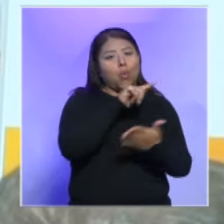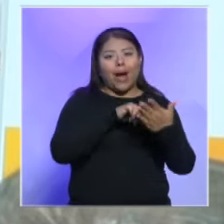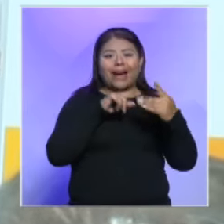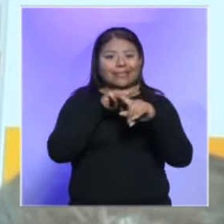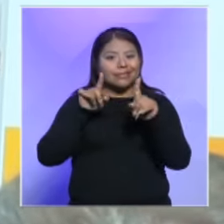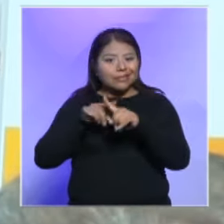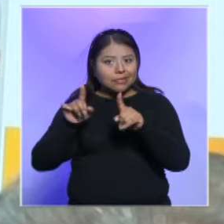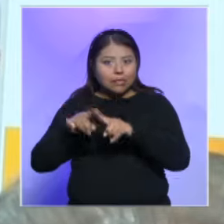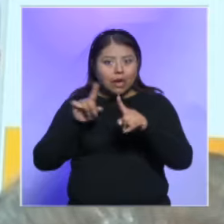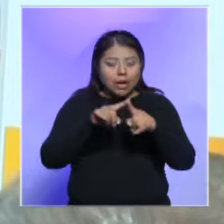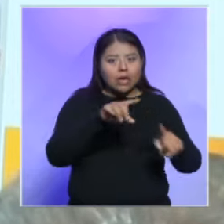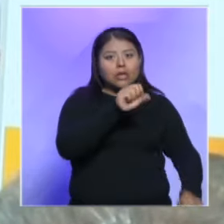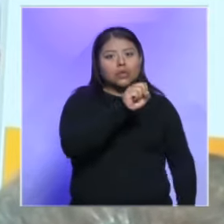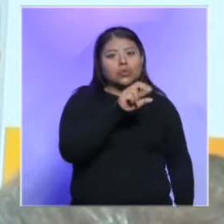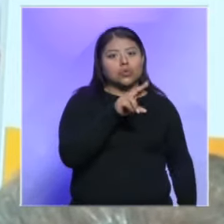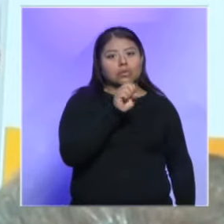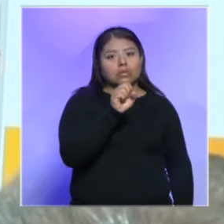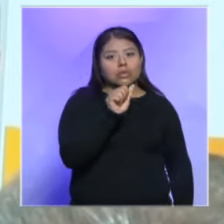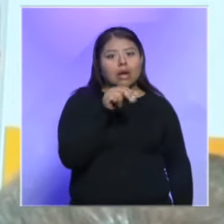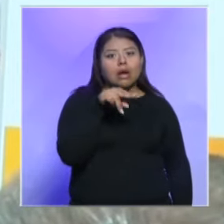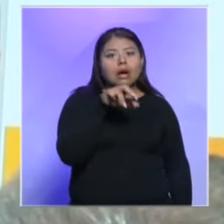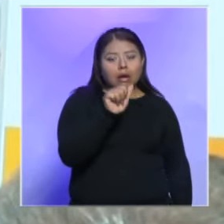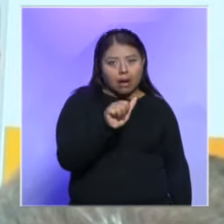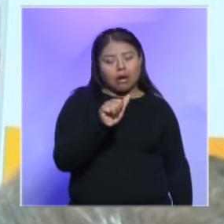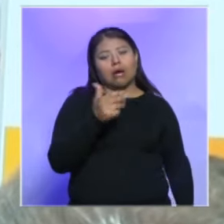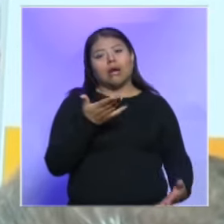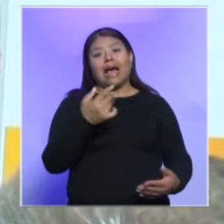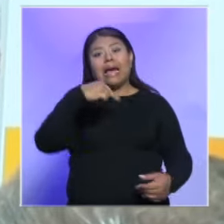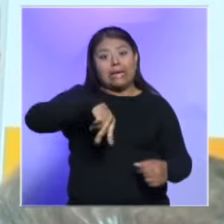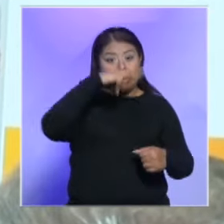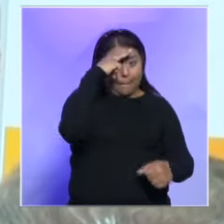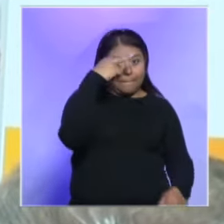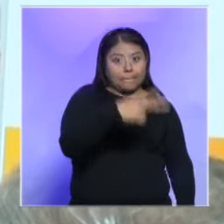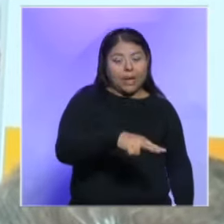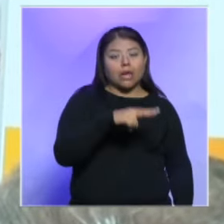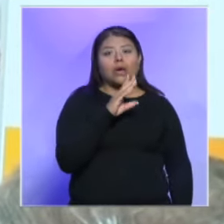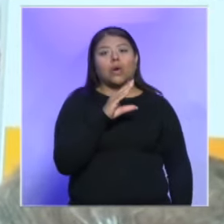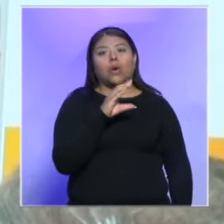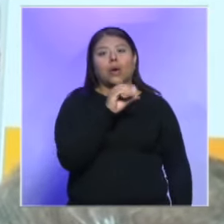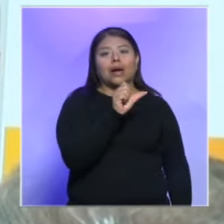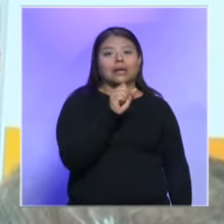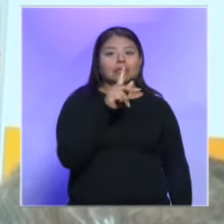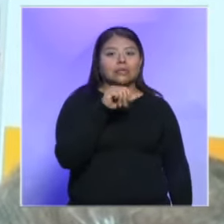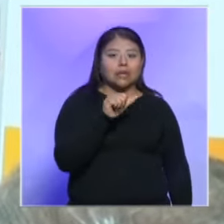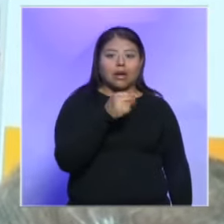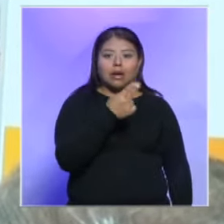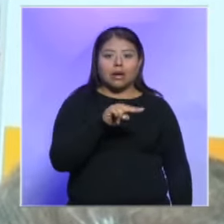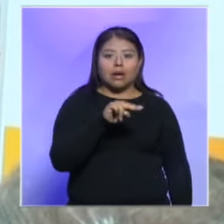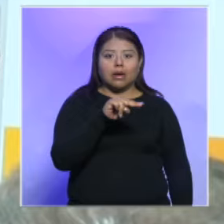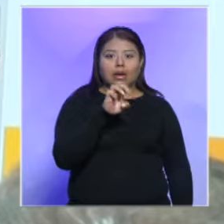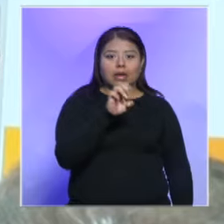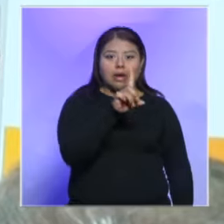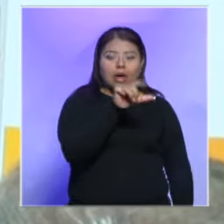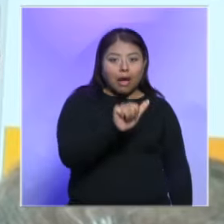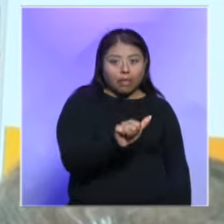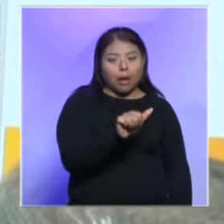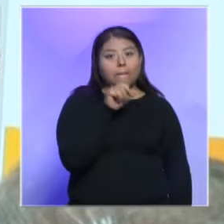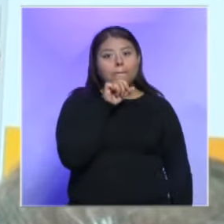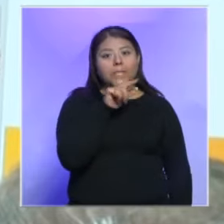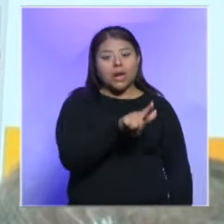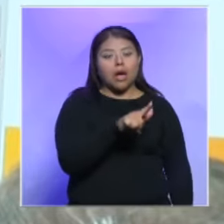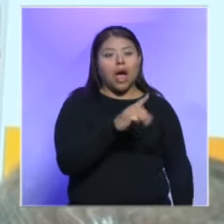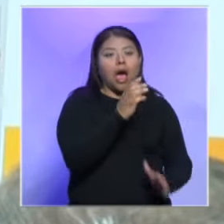por supuesto el caso mexicano, el caso Castañeda-Guzmán. Y también el capítulo 2